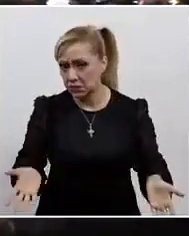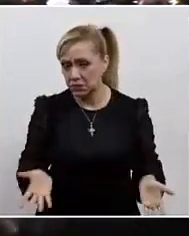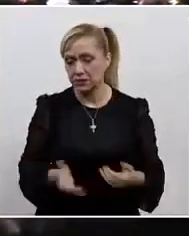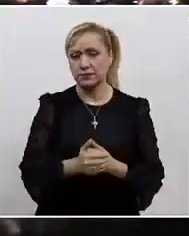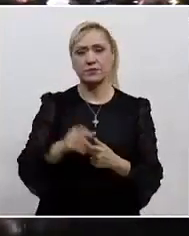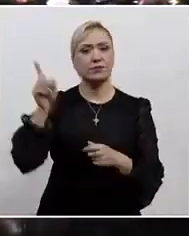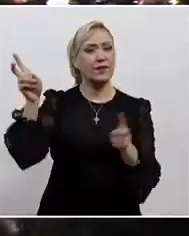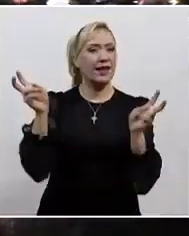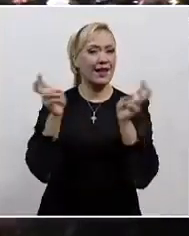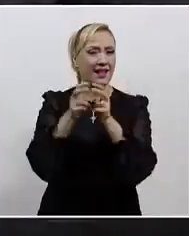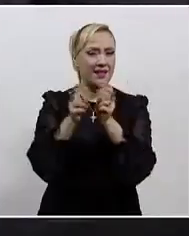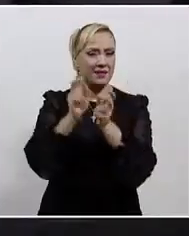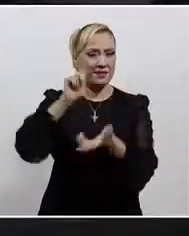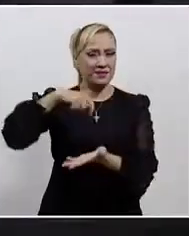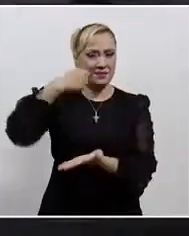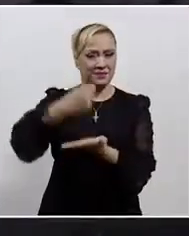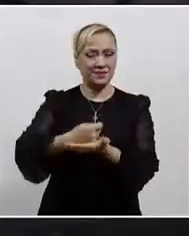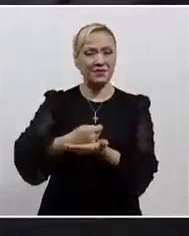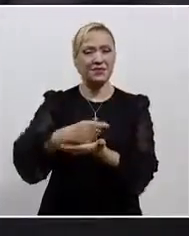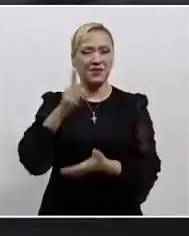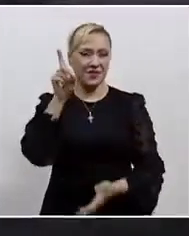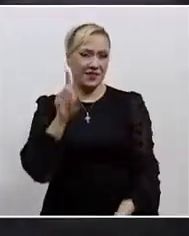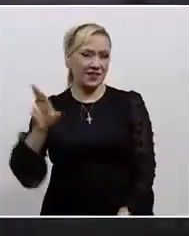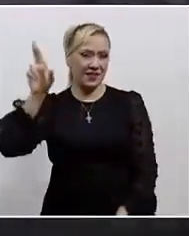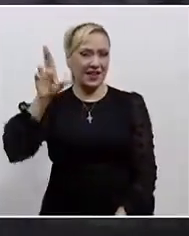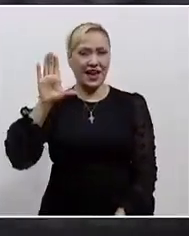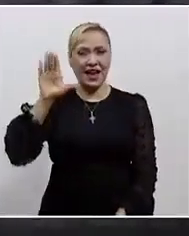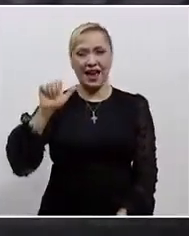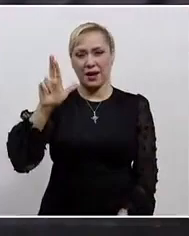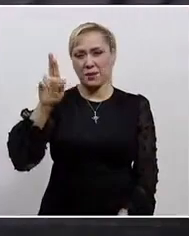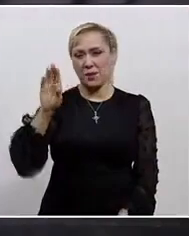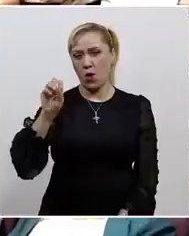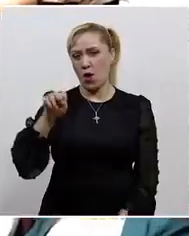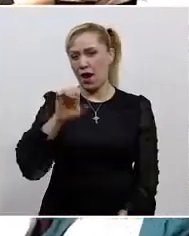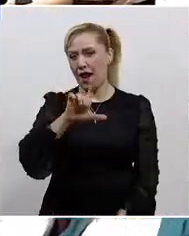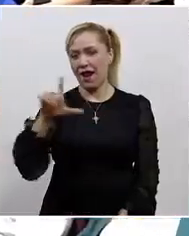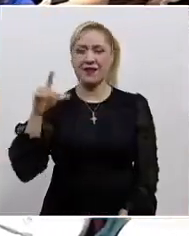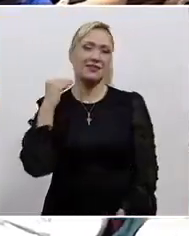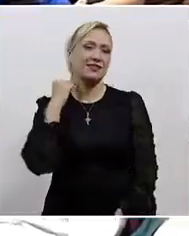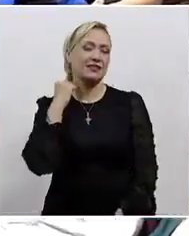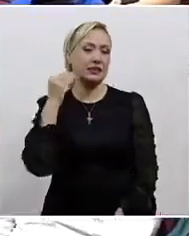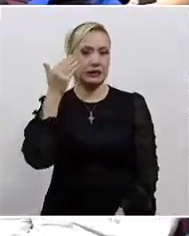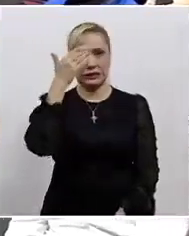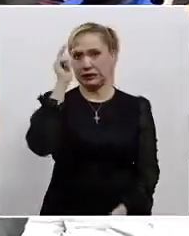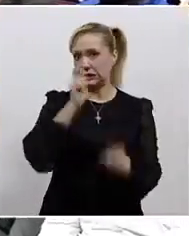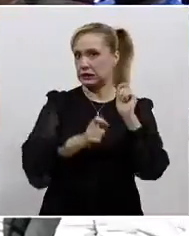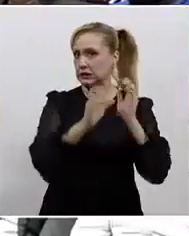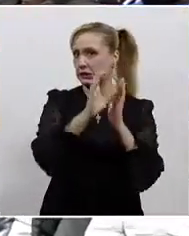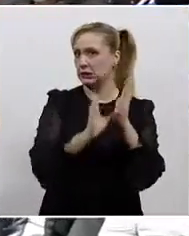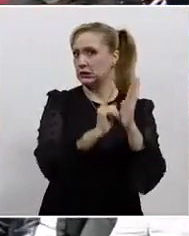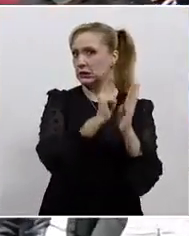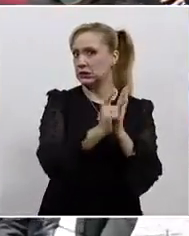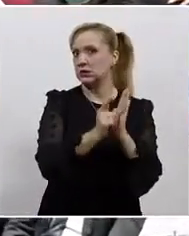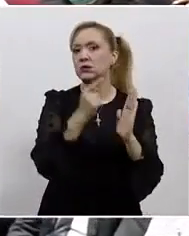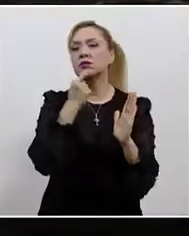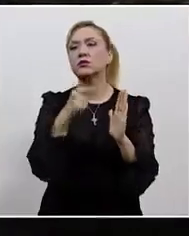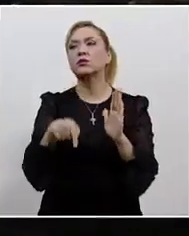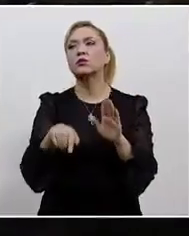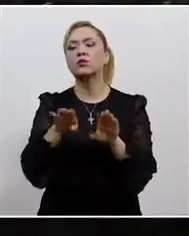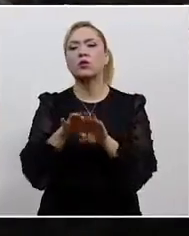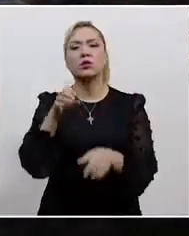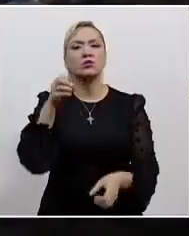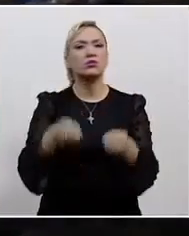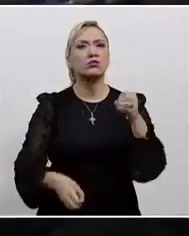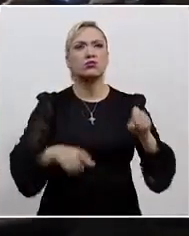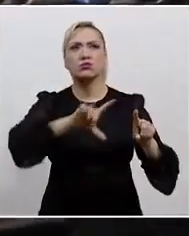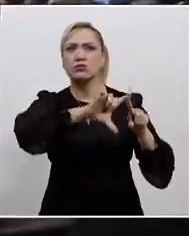En Tampico, Tamaulipas, el doctor Miguel Carbonell, abogado constitucionalista, aseguró que el Poder Judicial de la Federación ha emitido criterios